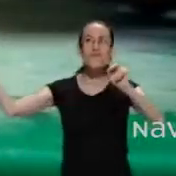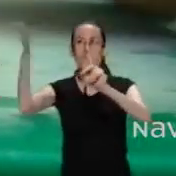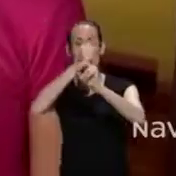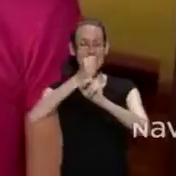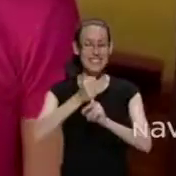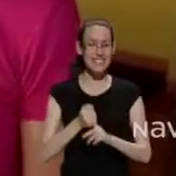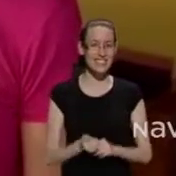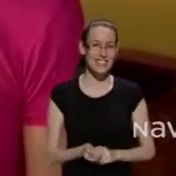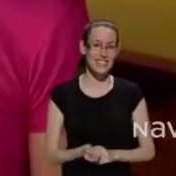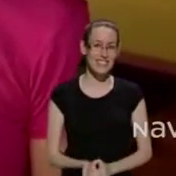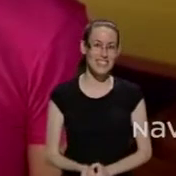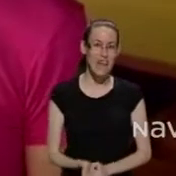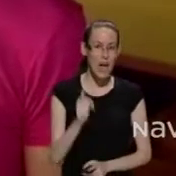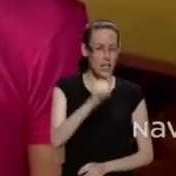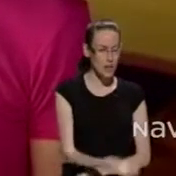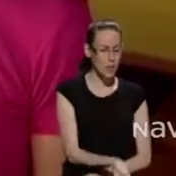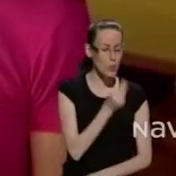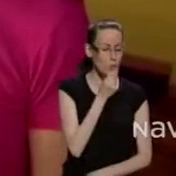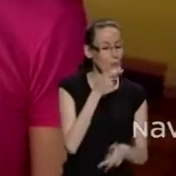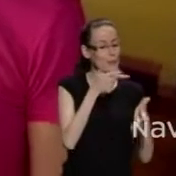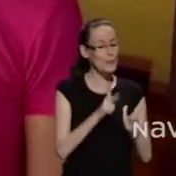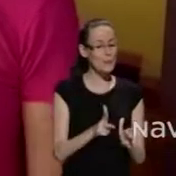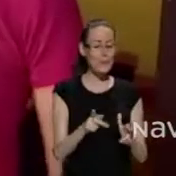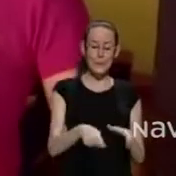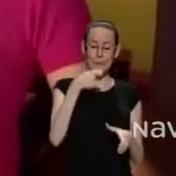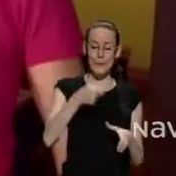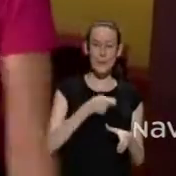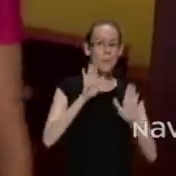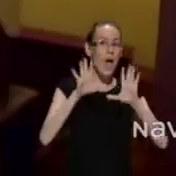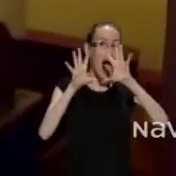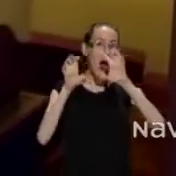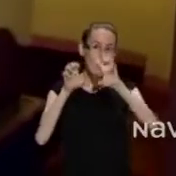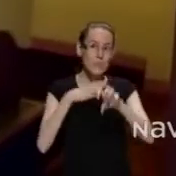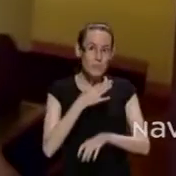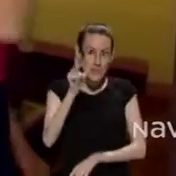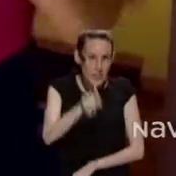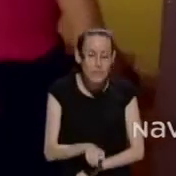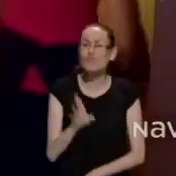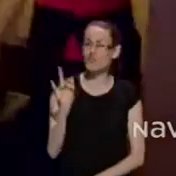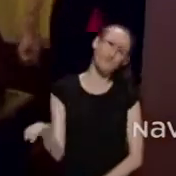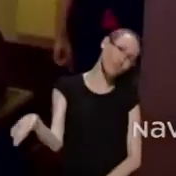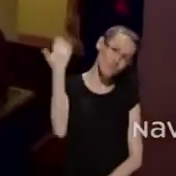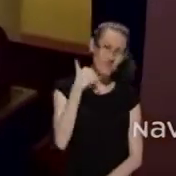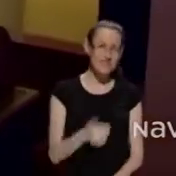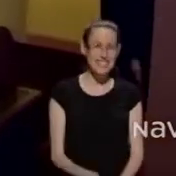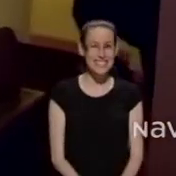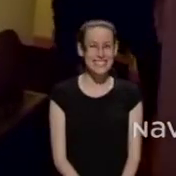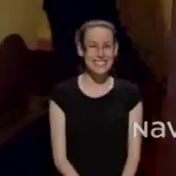mundo queremos. Aquí podemos venir a comer, pero también podemos aprender. Sí, sí. Acompañarme y veréis. Bueno,